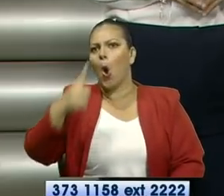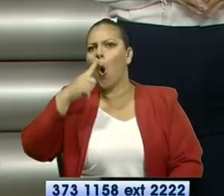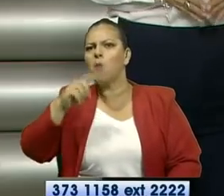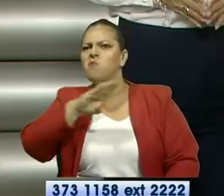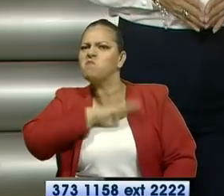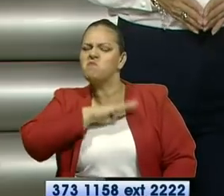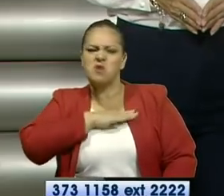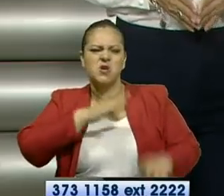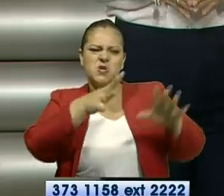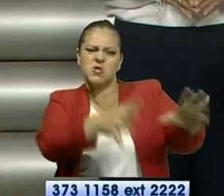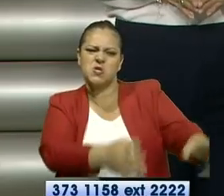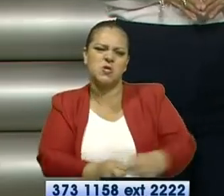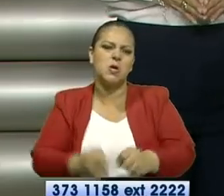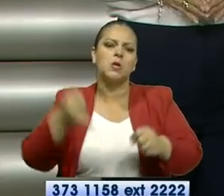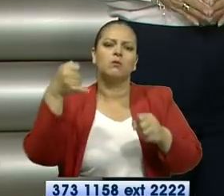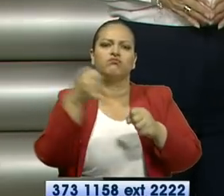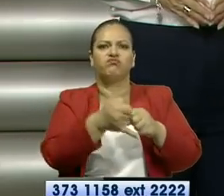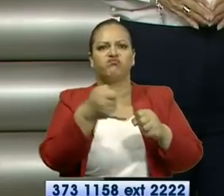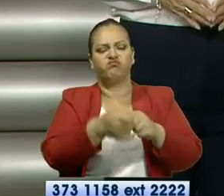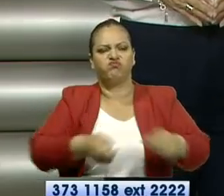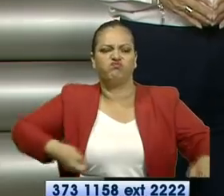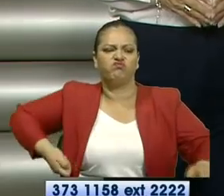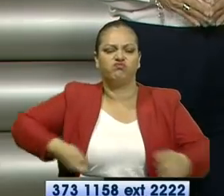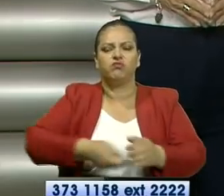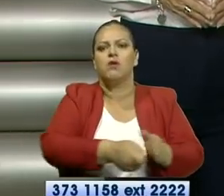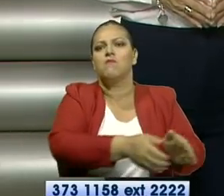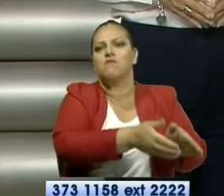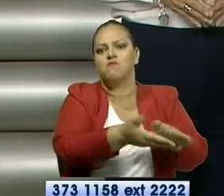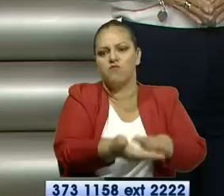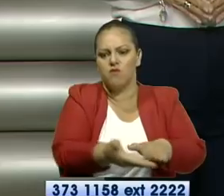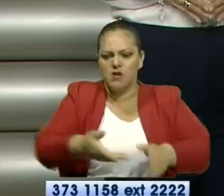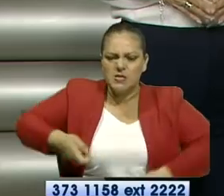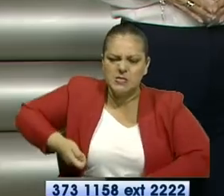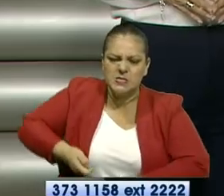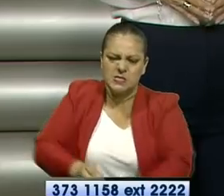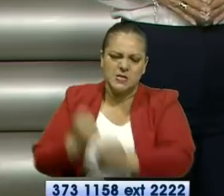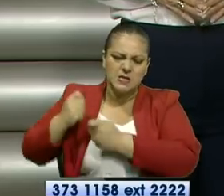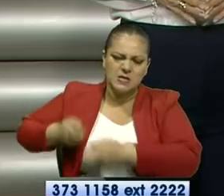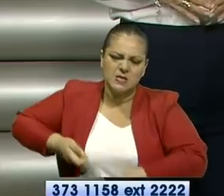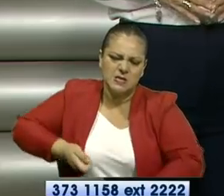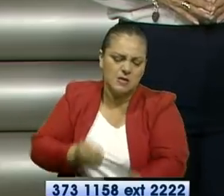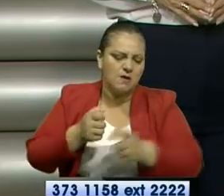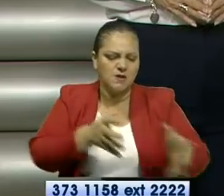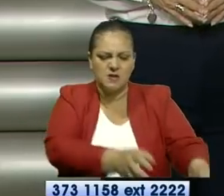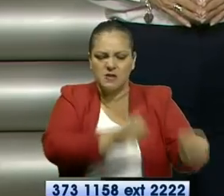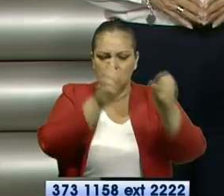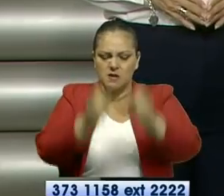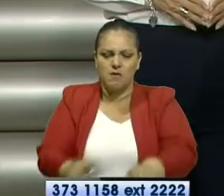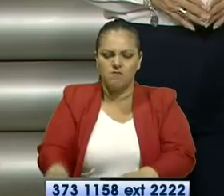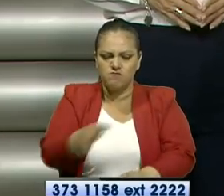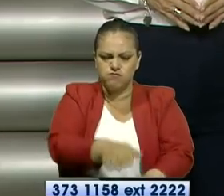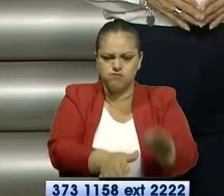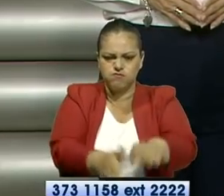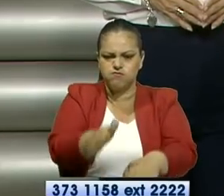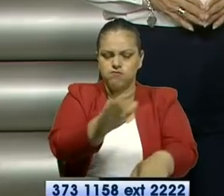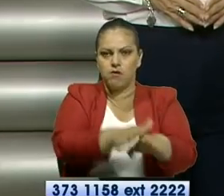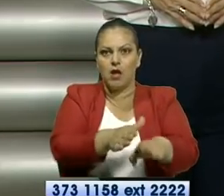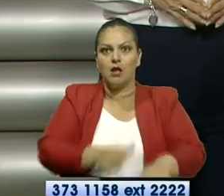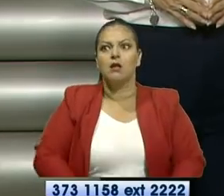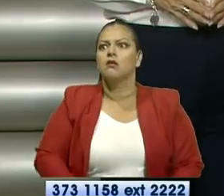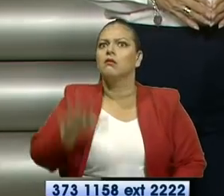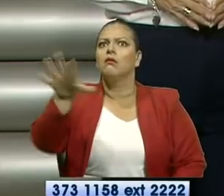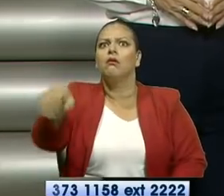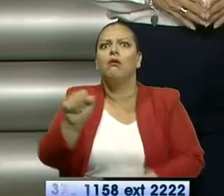luego de que un detenido confesó haber participado en el crimen. Este caso se sumaría a la red de